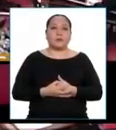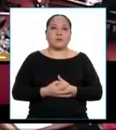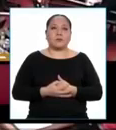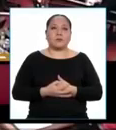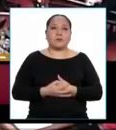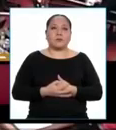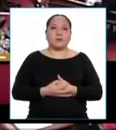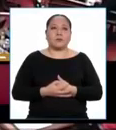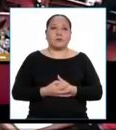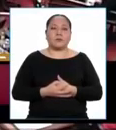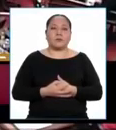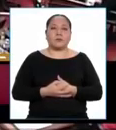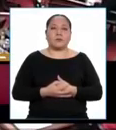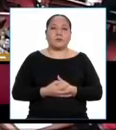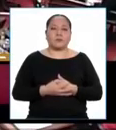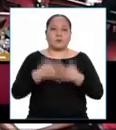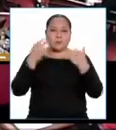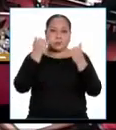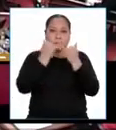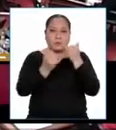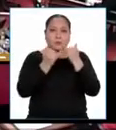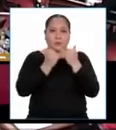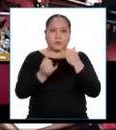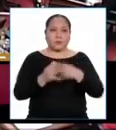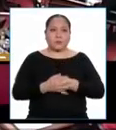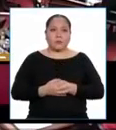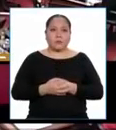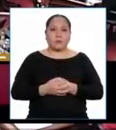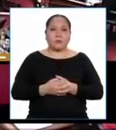Termine, Carlito. Para